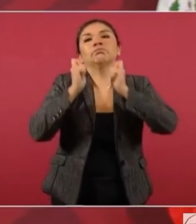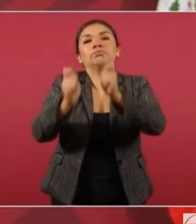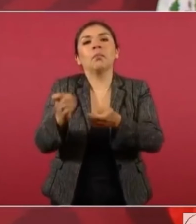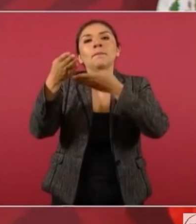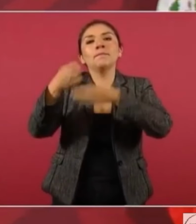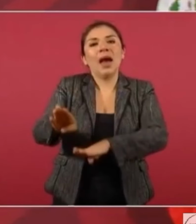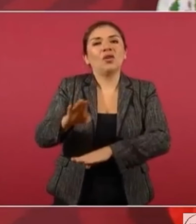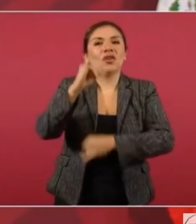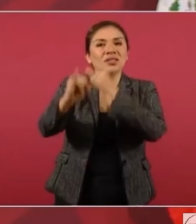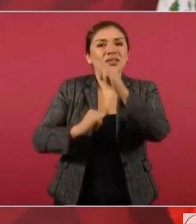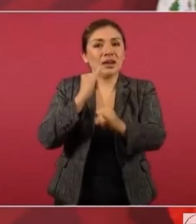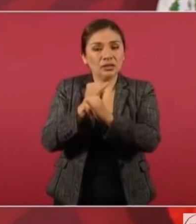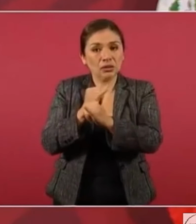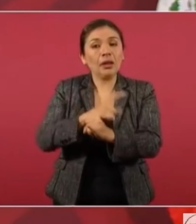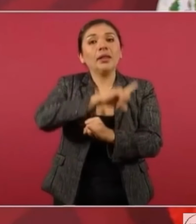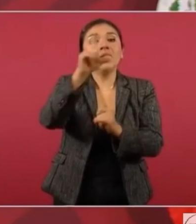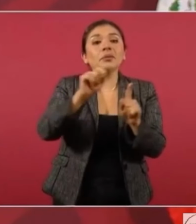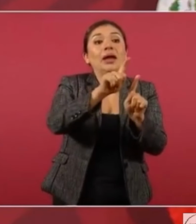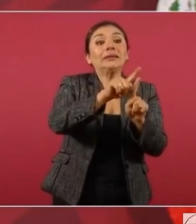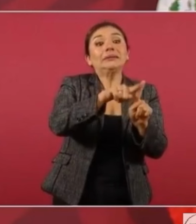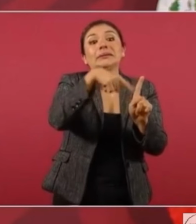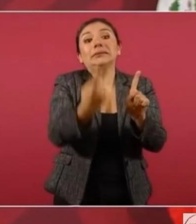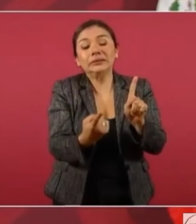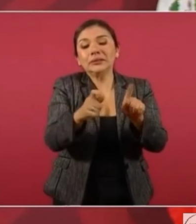dan Vital